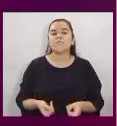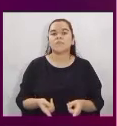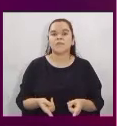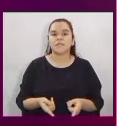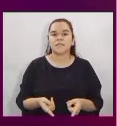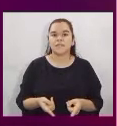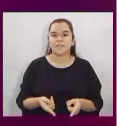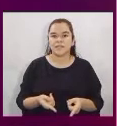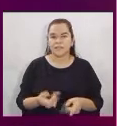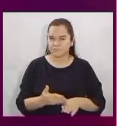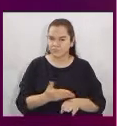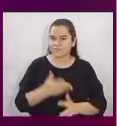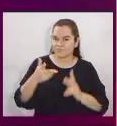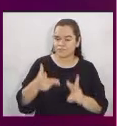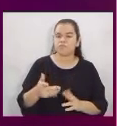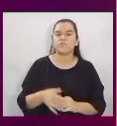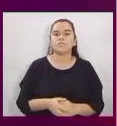Bueno, los tratamientos,